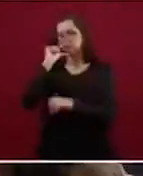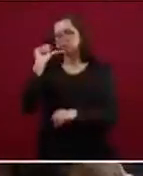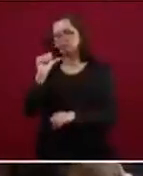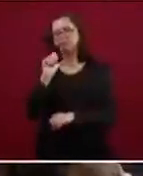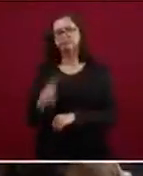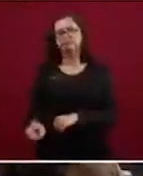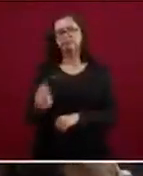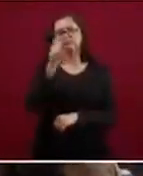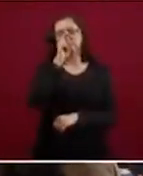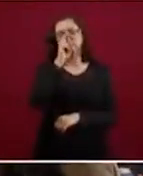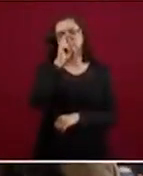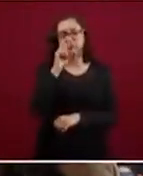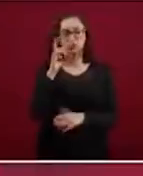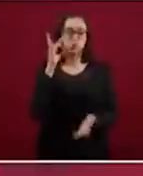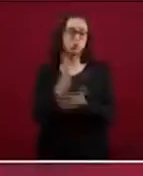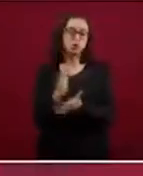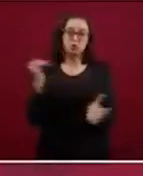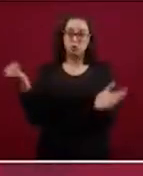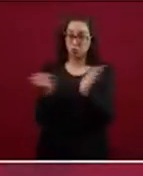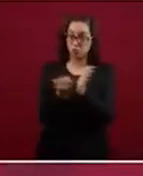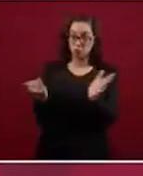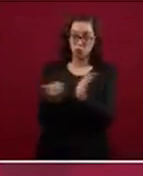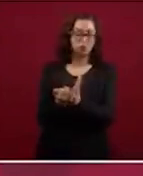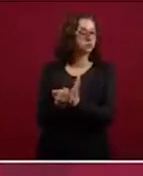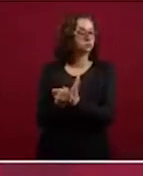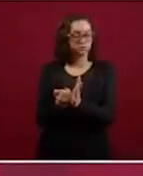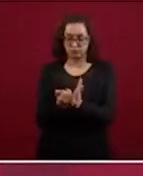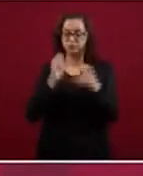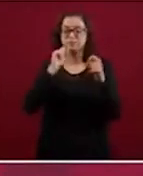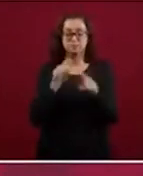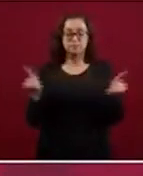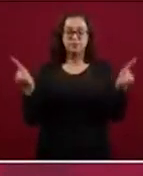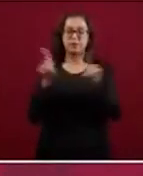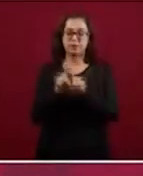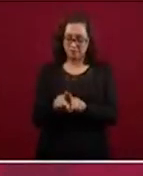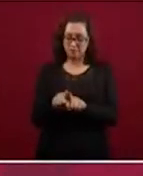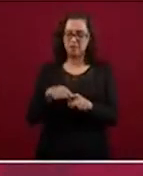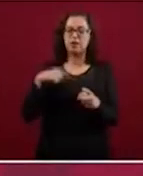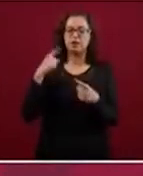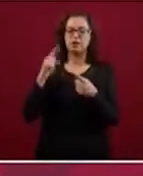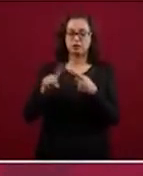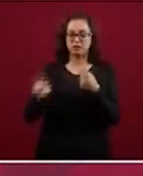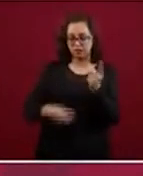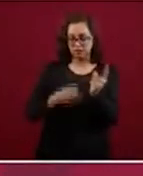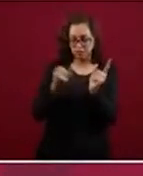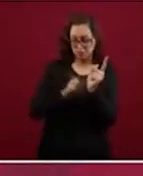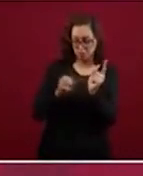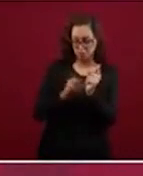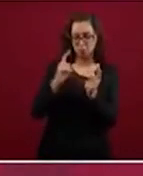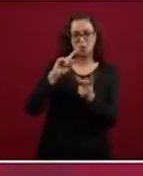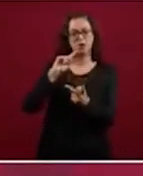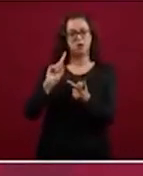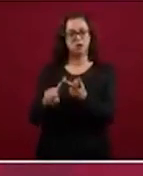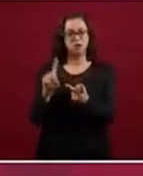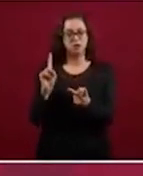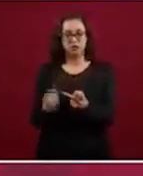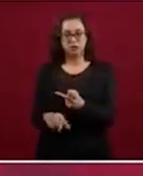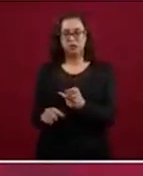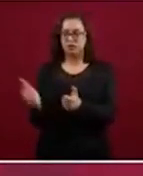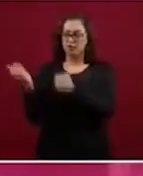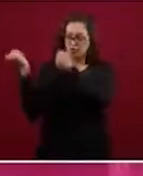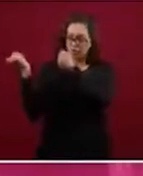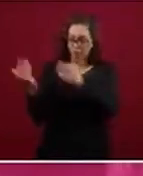de poner una política arancelaria ya que estamos poniendo una política arancelaria estamos trabajando en el lado del ingreso